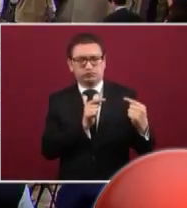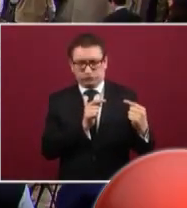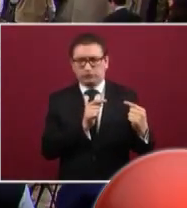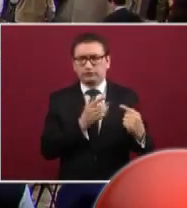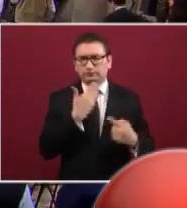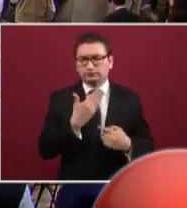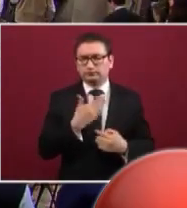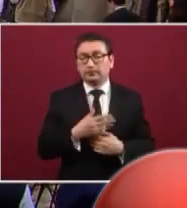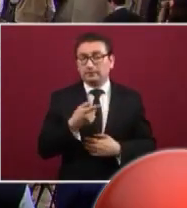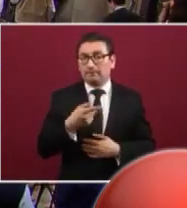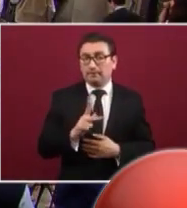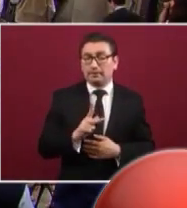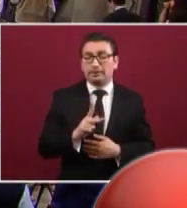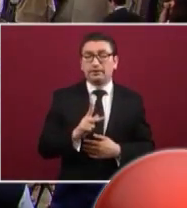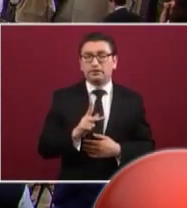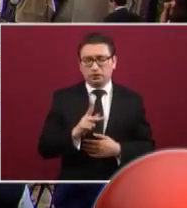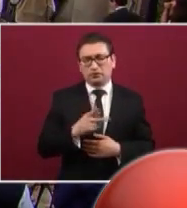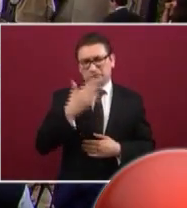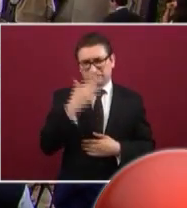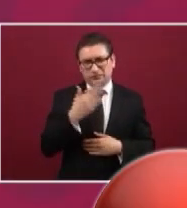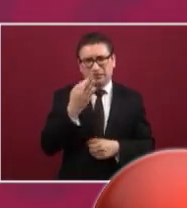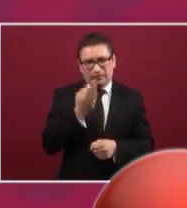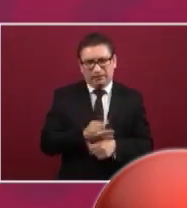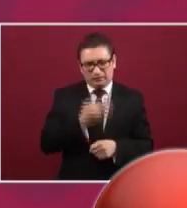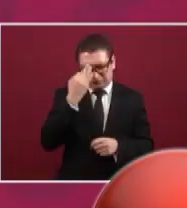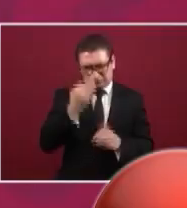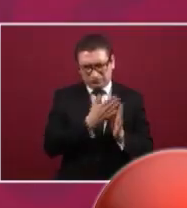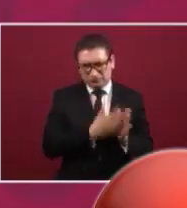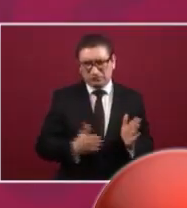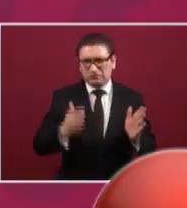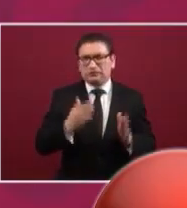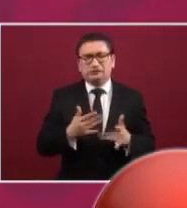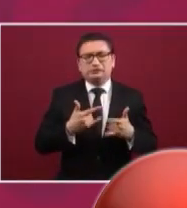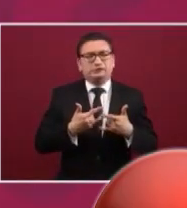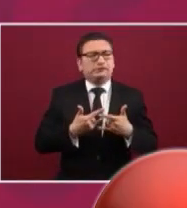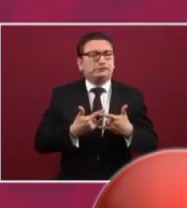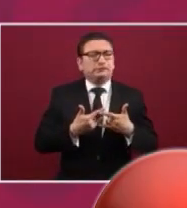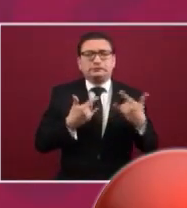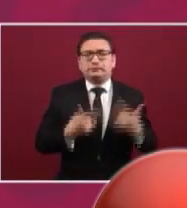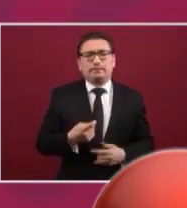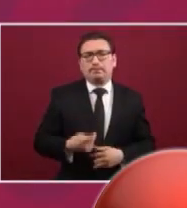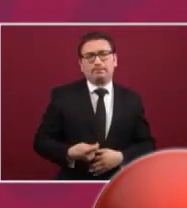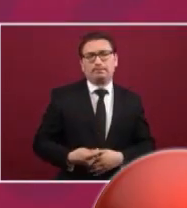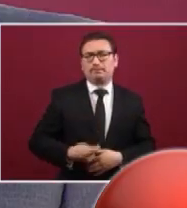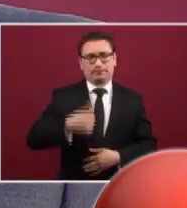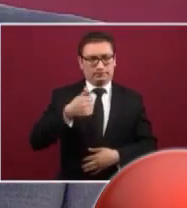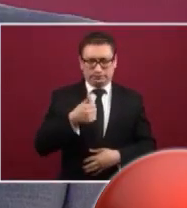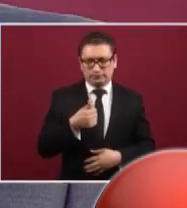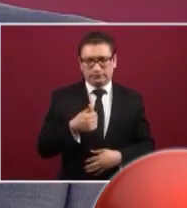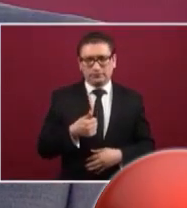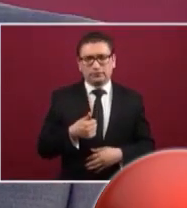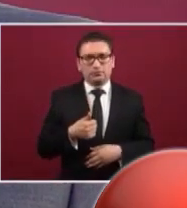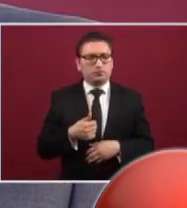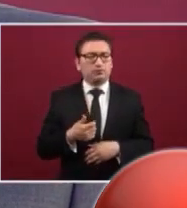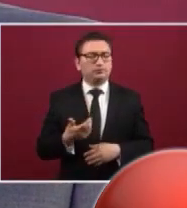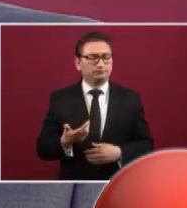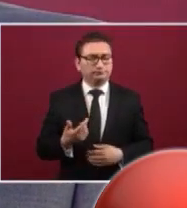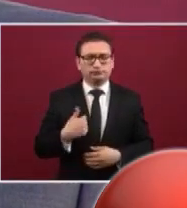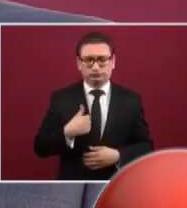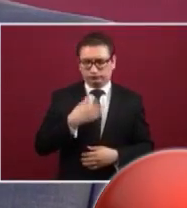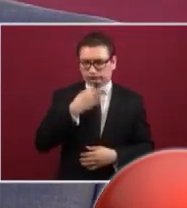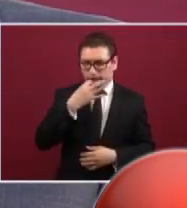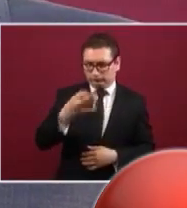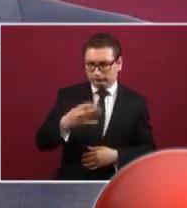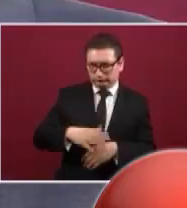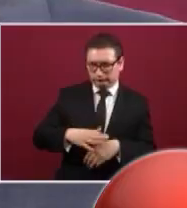es un momento histórico el que estamos viviendo. Le comento que